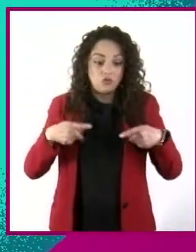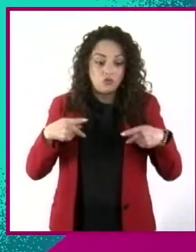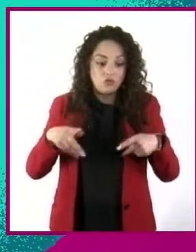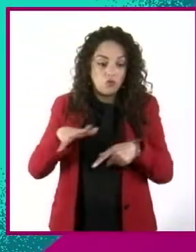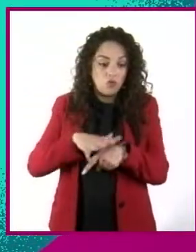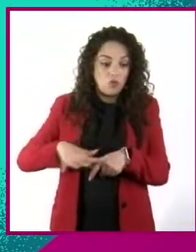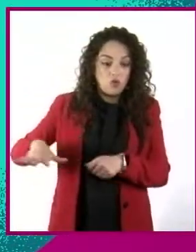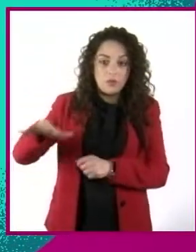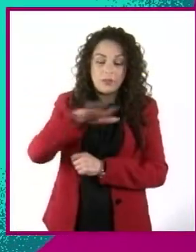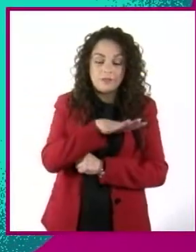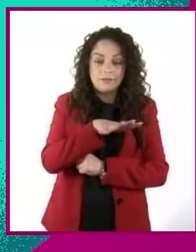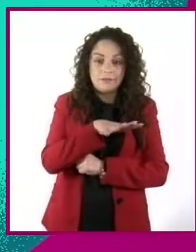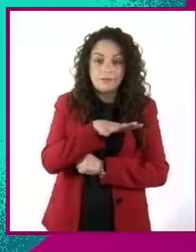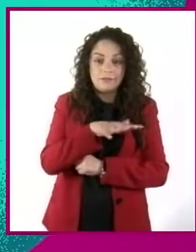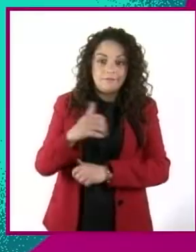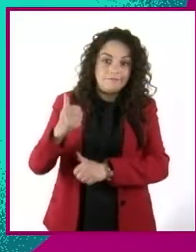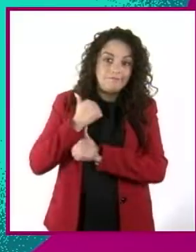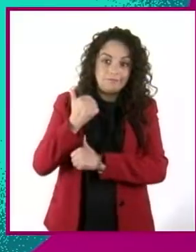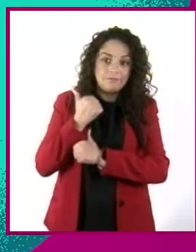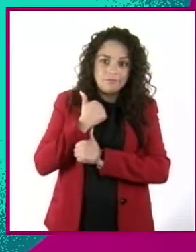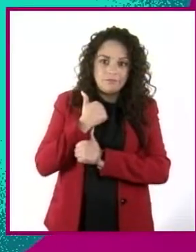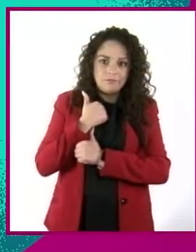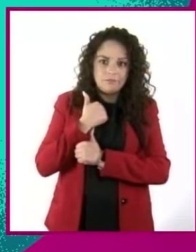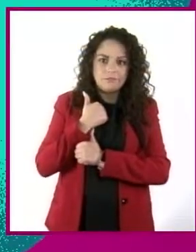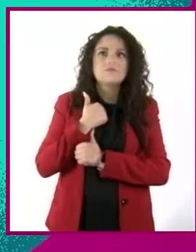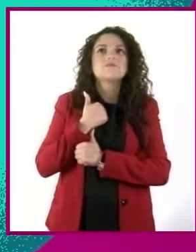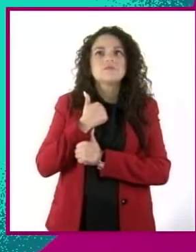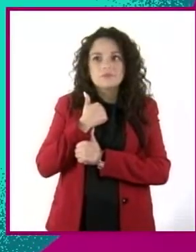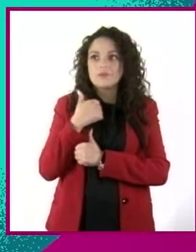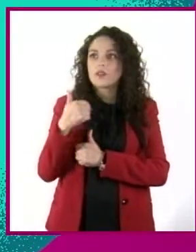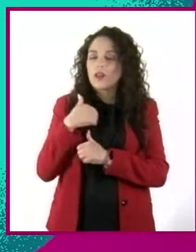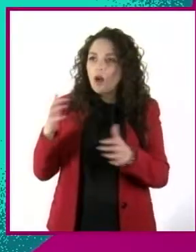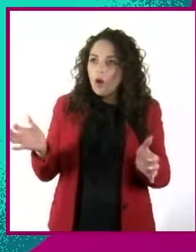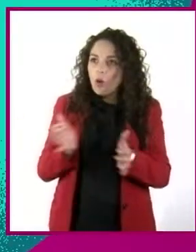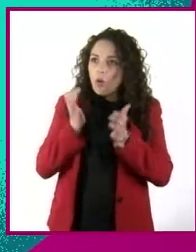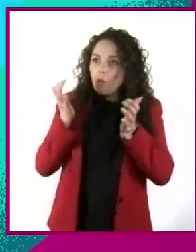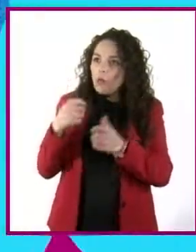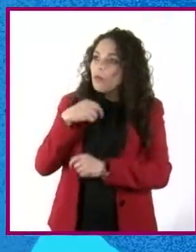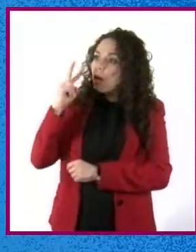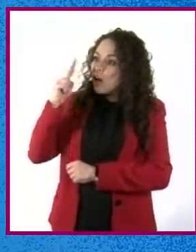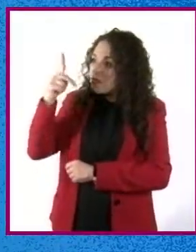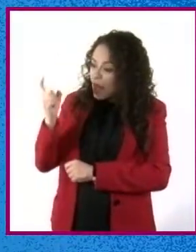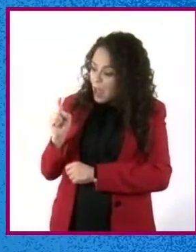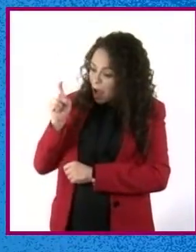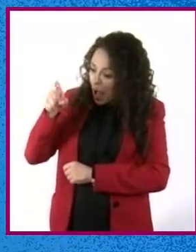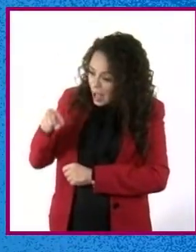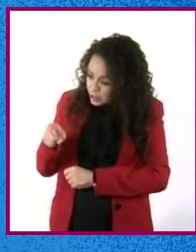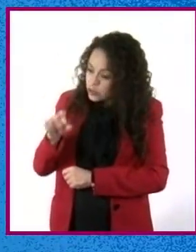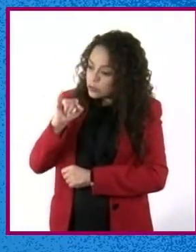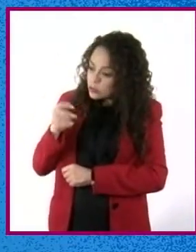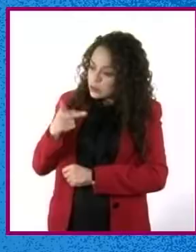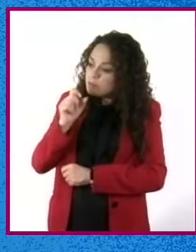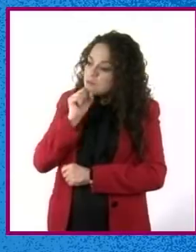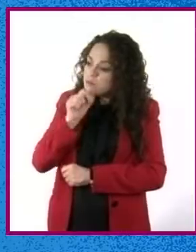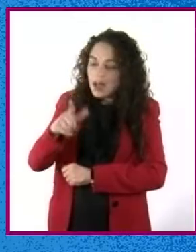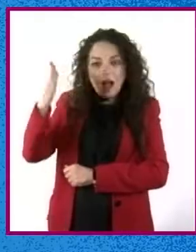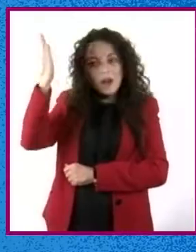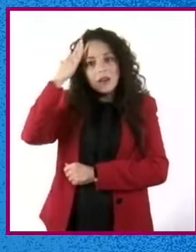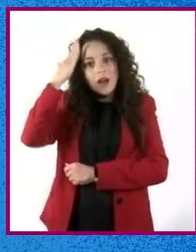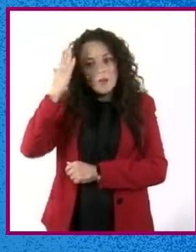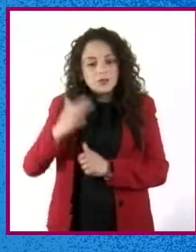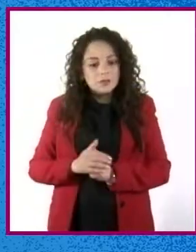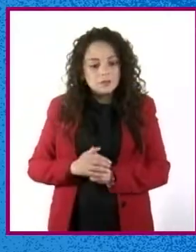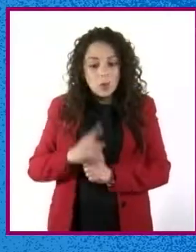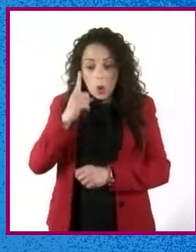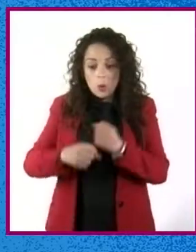de haber visto no solo los ganchos, sino también las cabezas, al grado de que años después que regresé a Guanajuato,